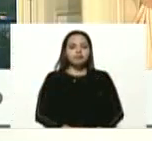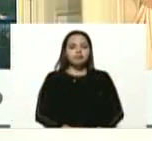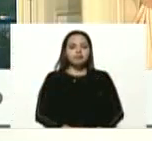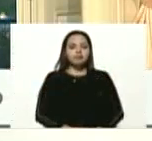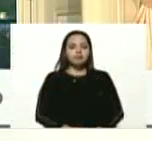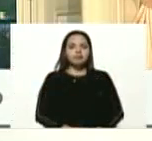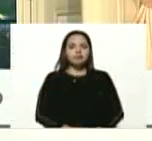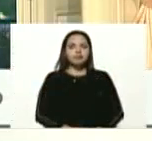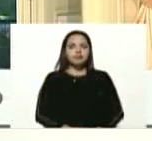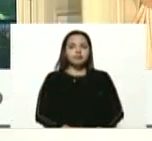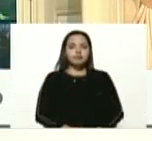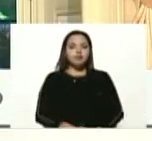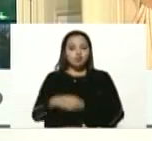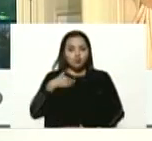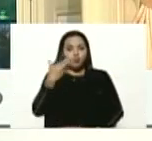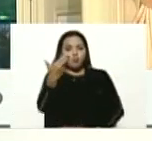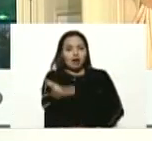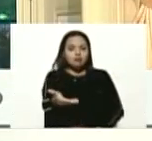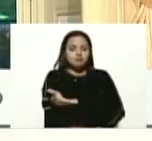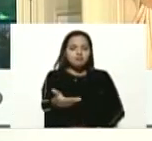Aquí está mi mano.